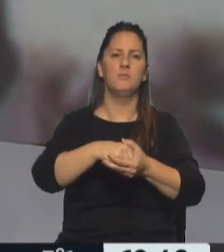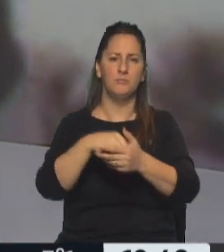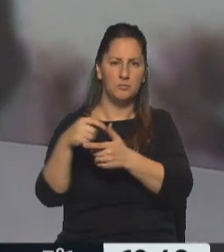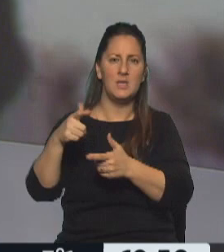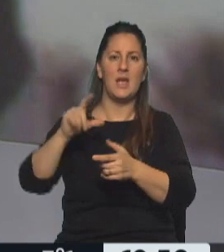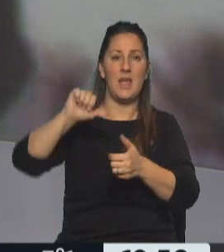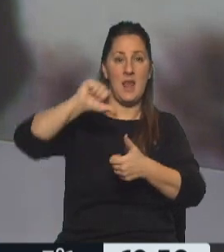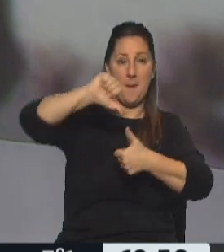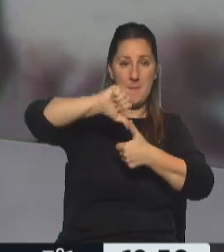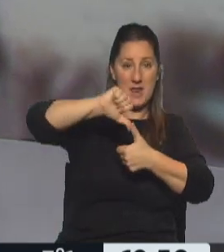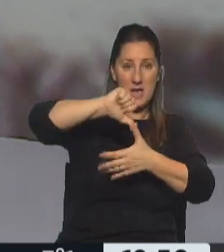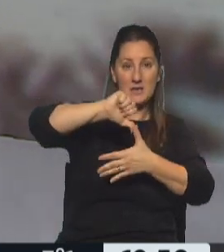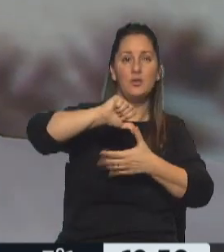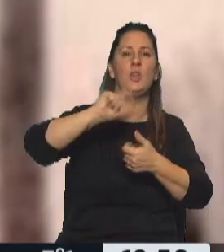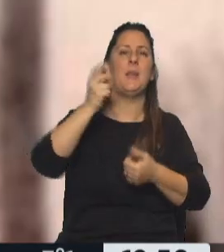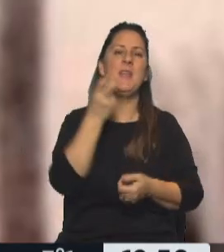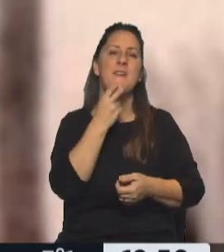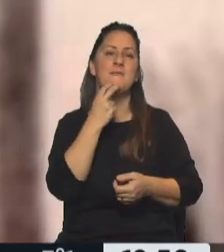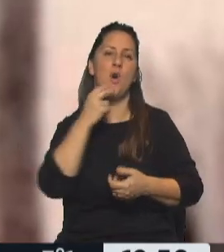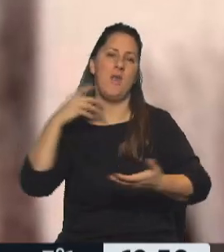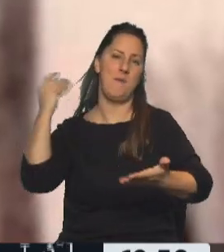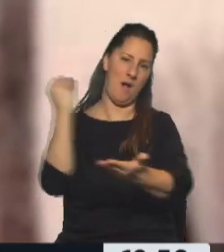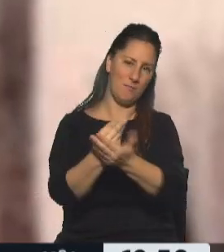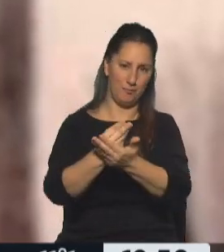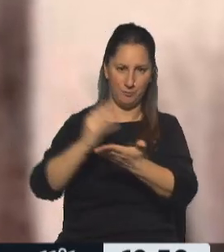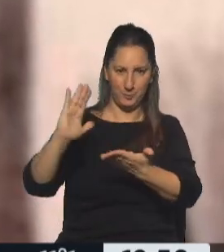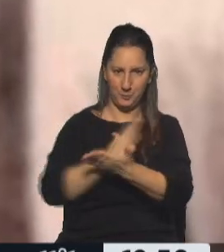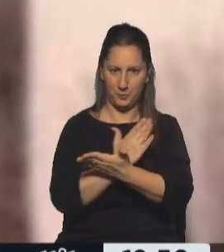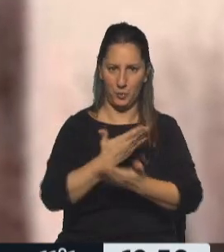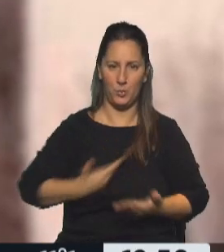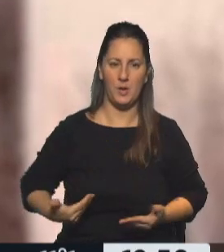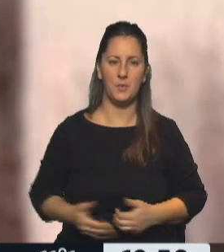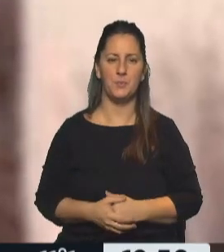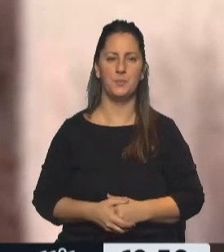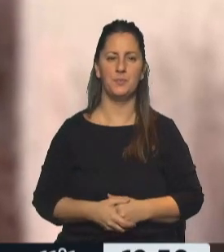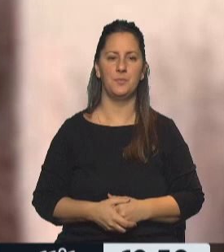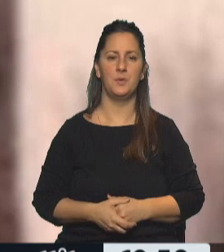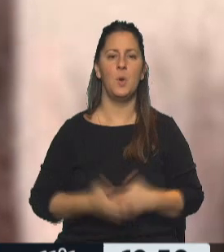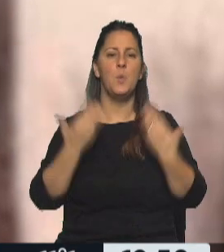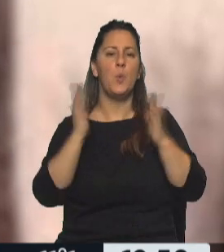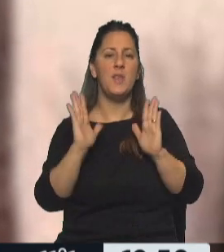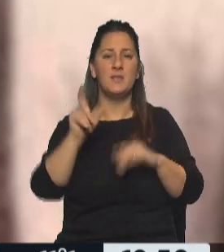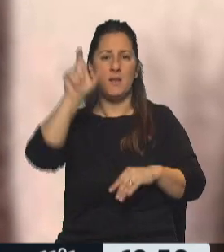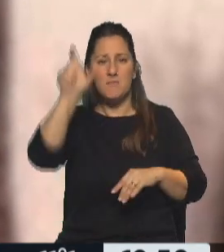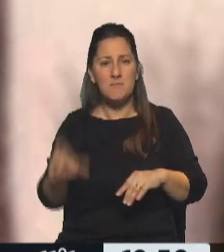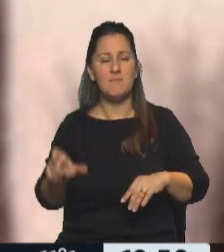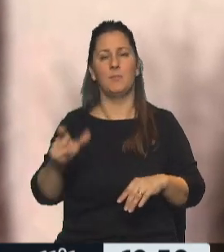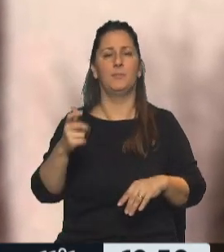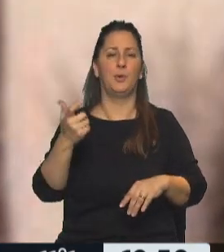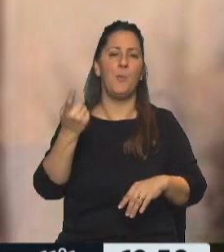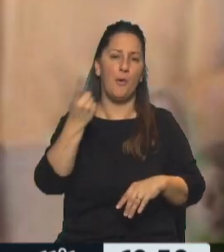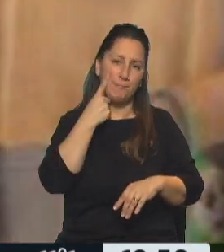centroamérica y de un golpe de estado en bolivia varios en montesa se podría decir que es un viejo pájaro de